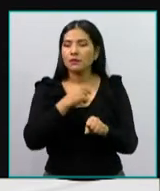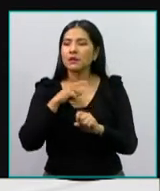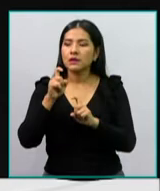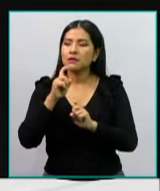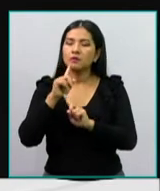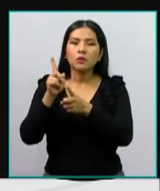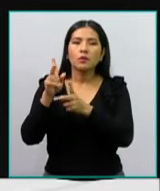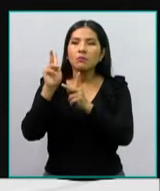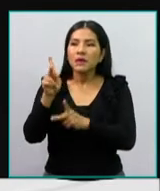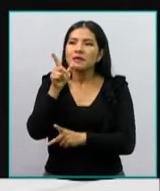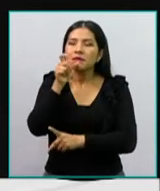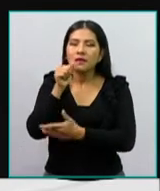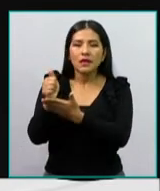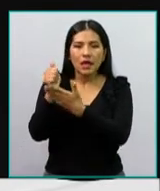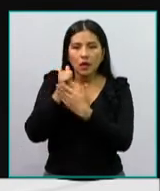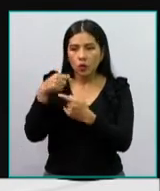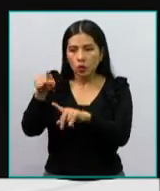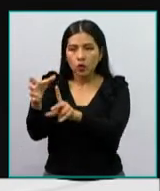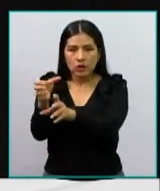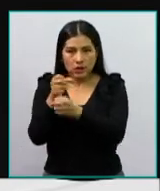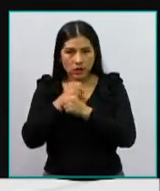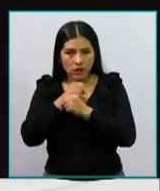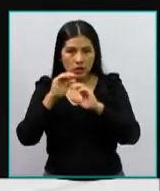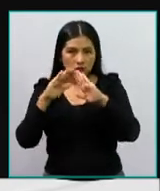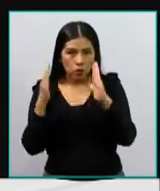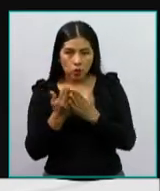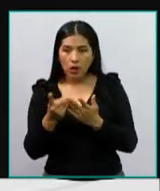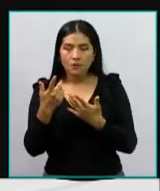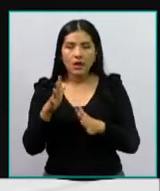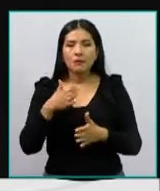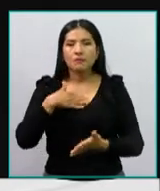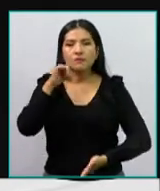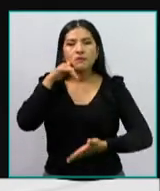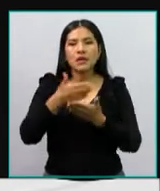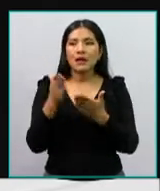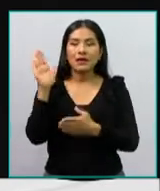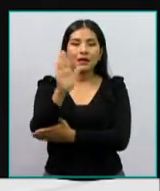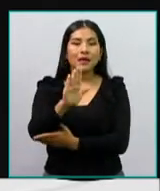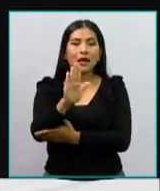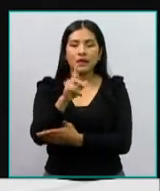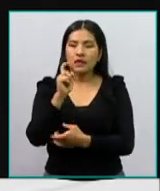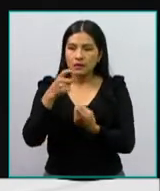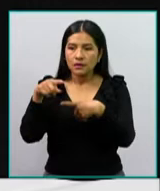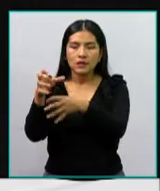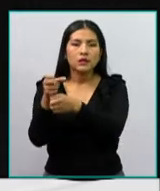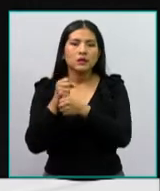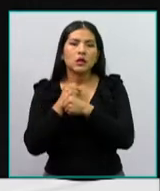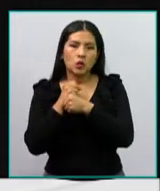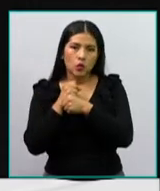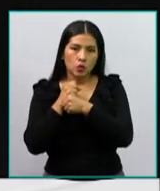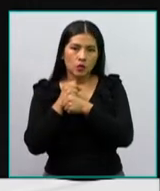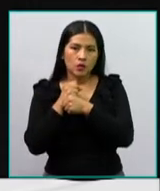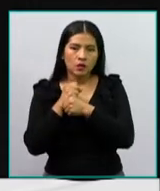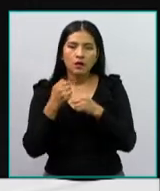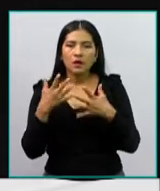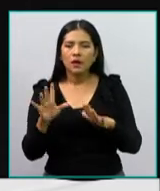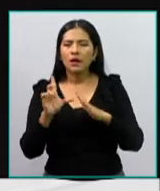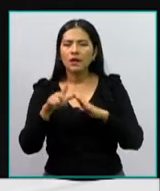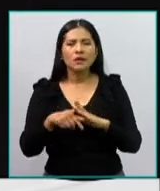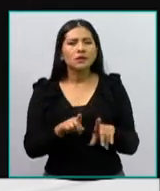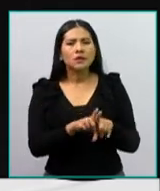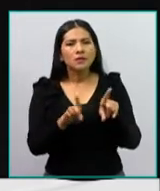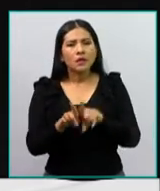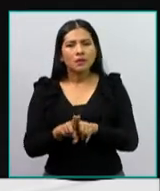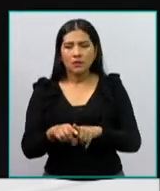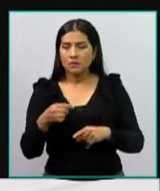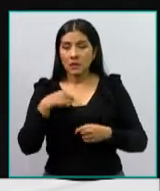ejemplo, del colegio, porque ella estudia en la tarde, entonces a mi hijita alguien tiene que recogérmela. Y en la parte también con